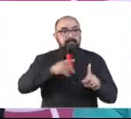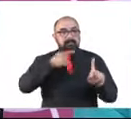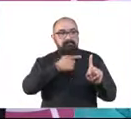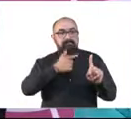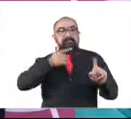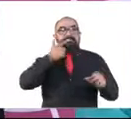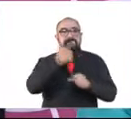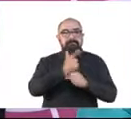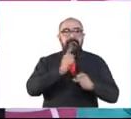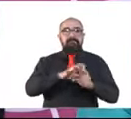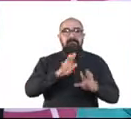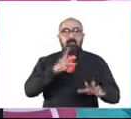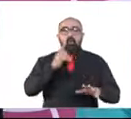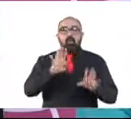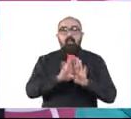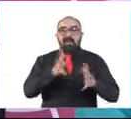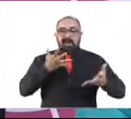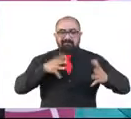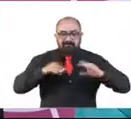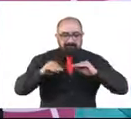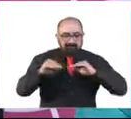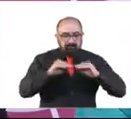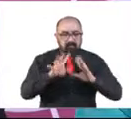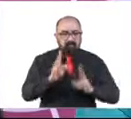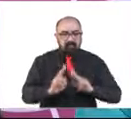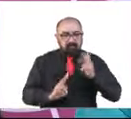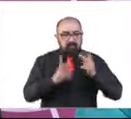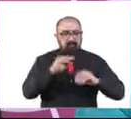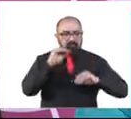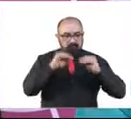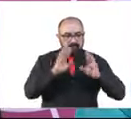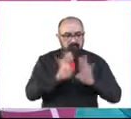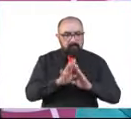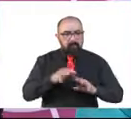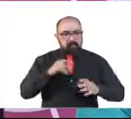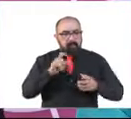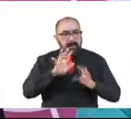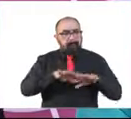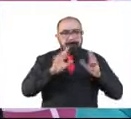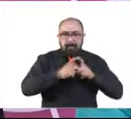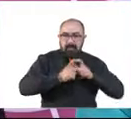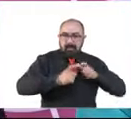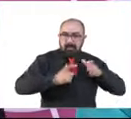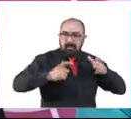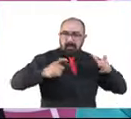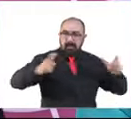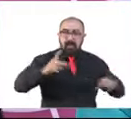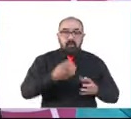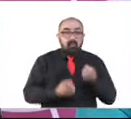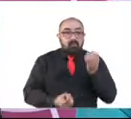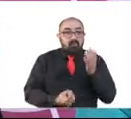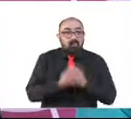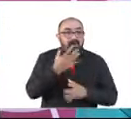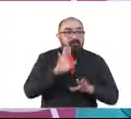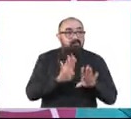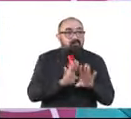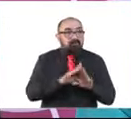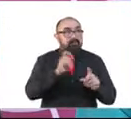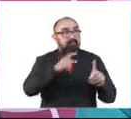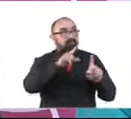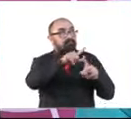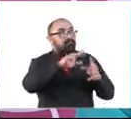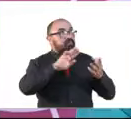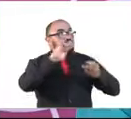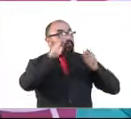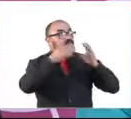de que necesitamos adaptar nuestra agricultura, nuestra capacidad productiva a estas nuevas condiciones. Y